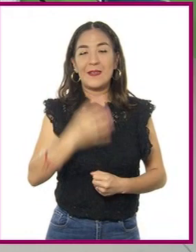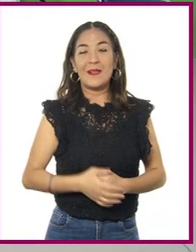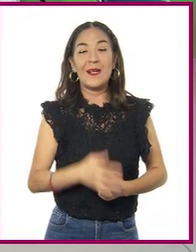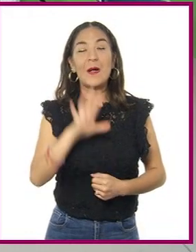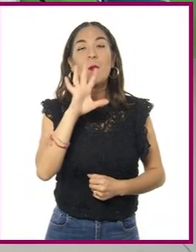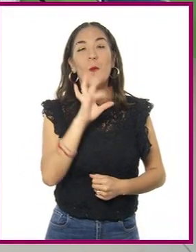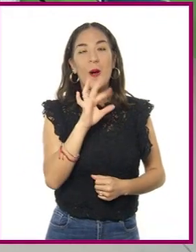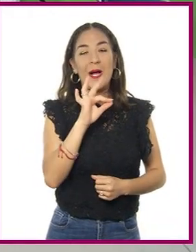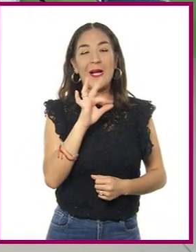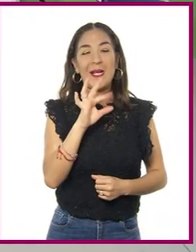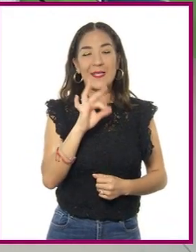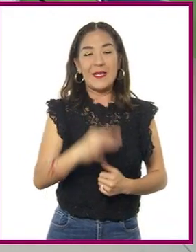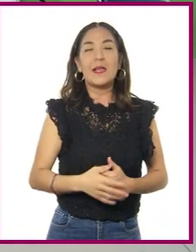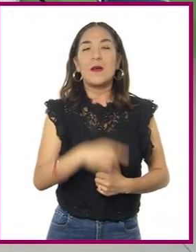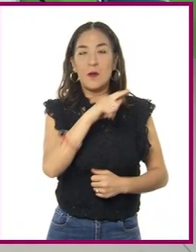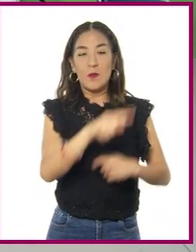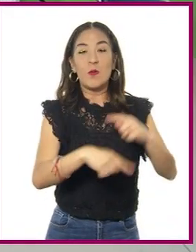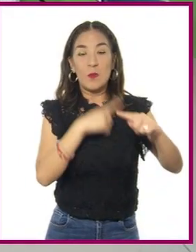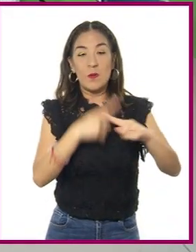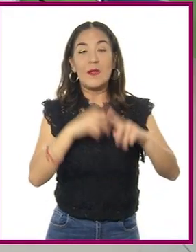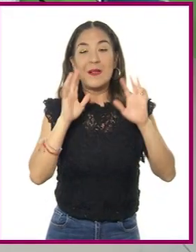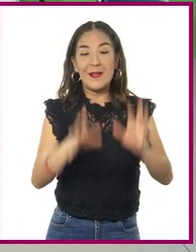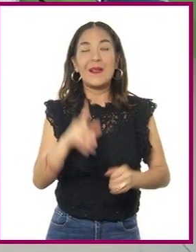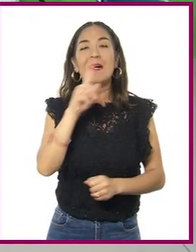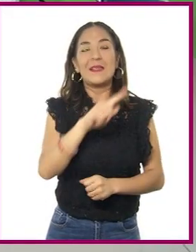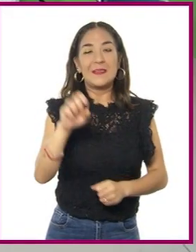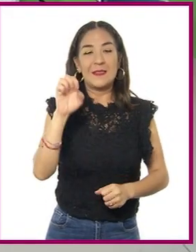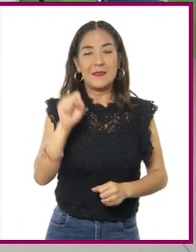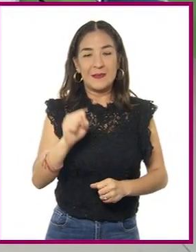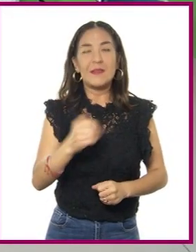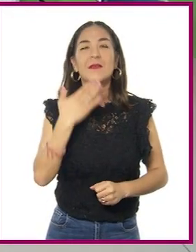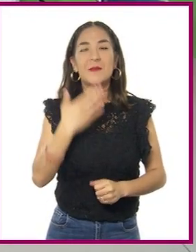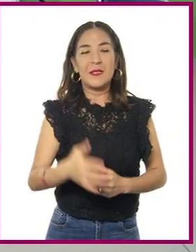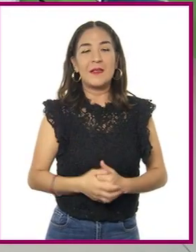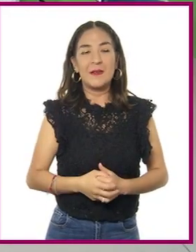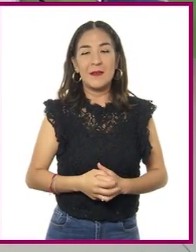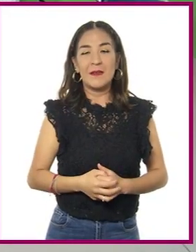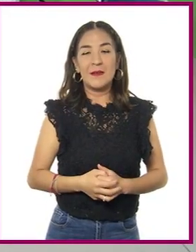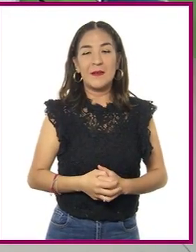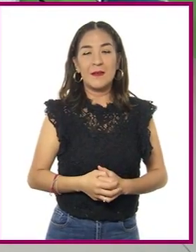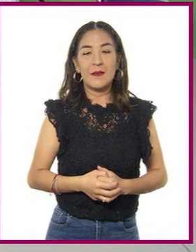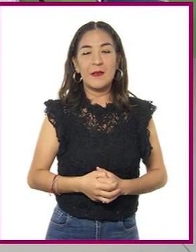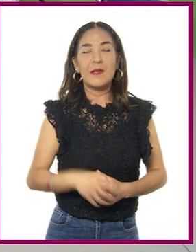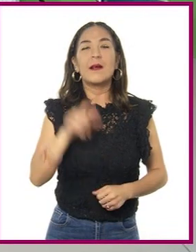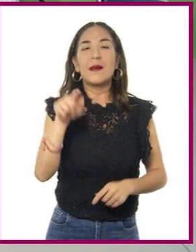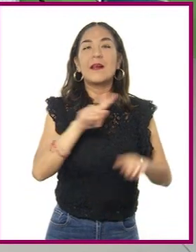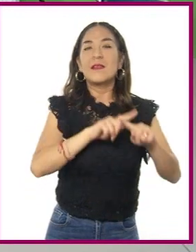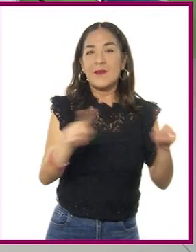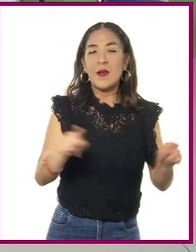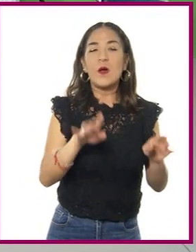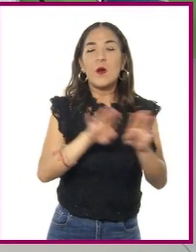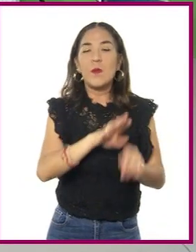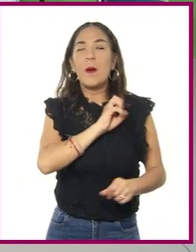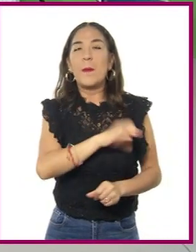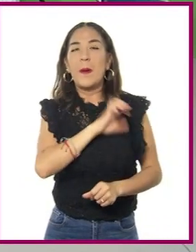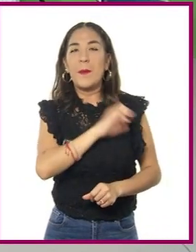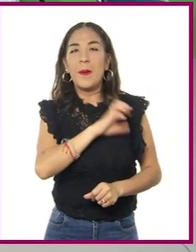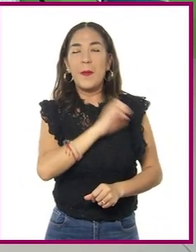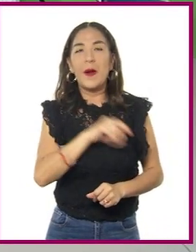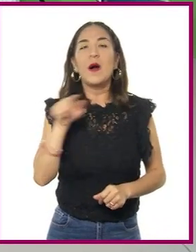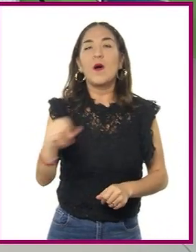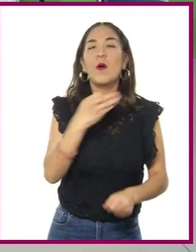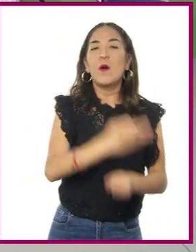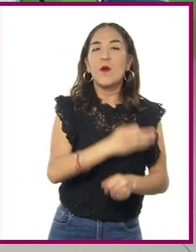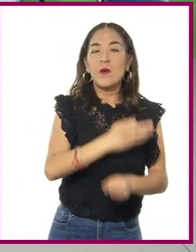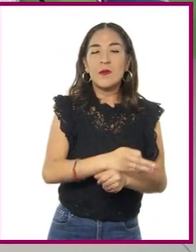40. Multiplicamos por 4. 160. Ok. Si hay diferencia entre la primera toma de frecuencia y con la que tomamos